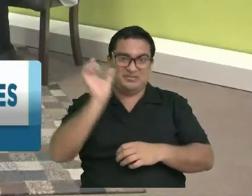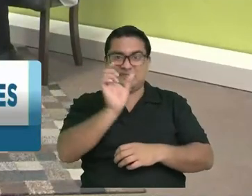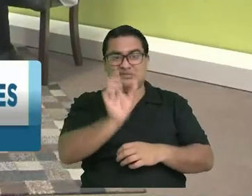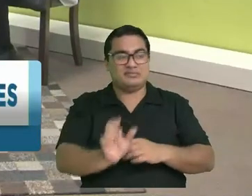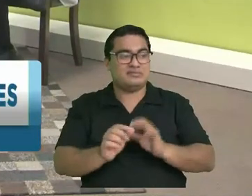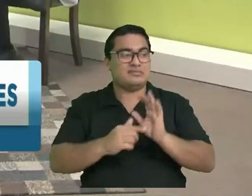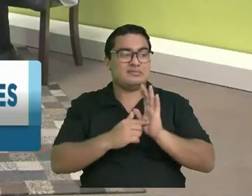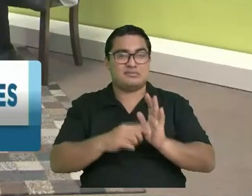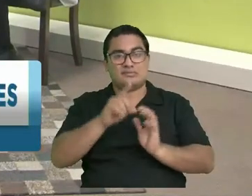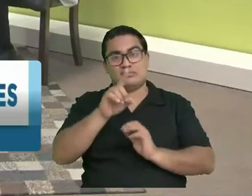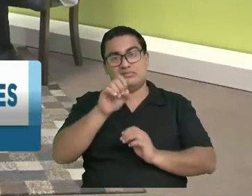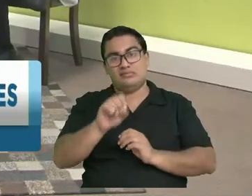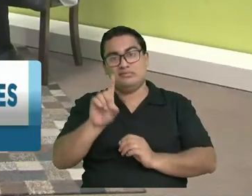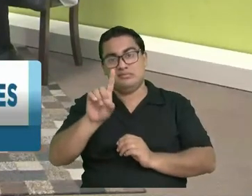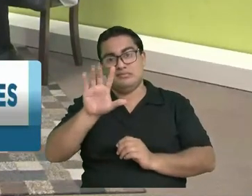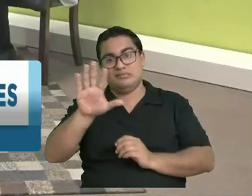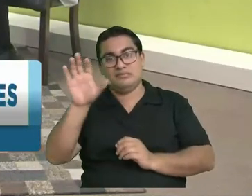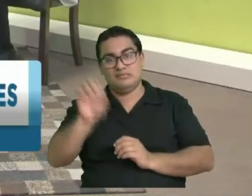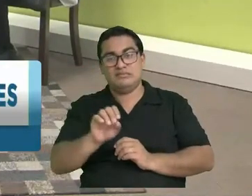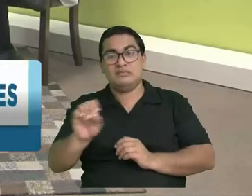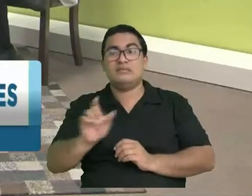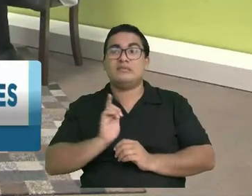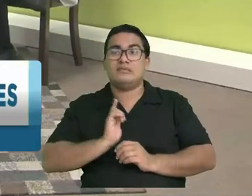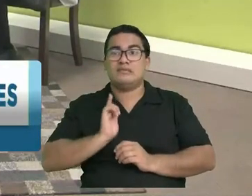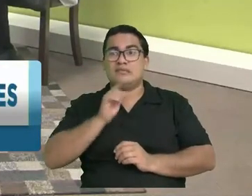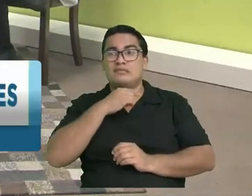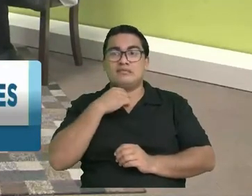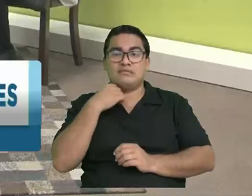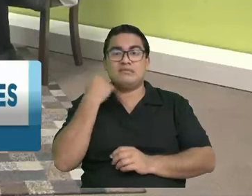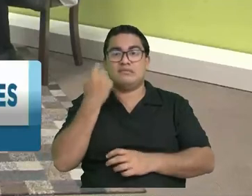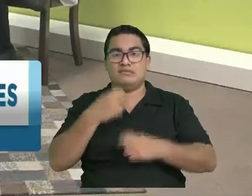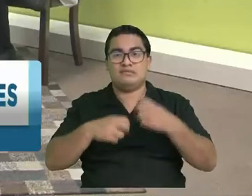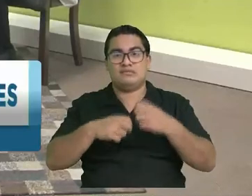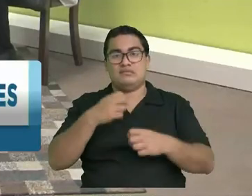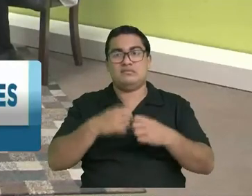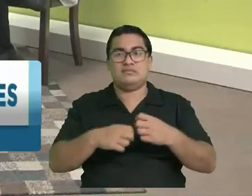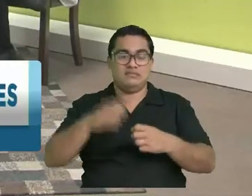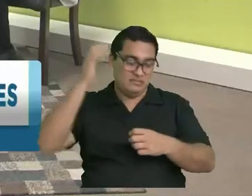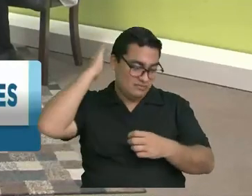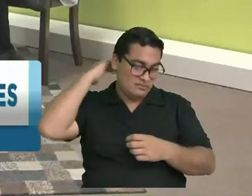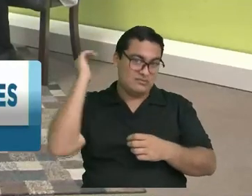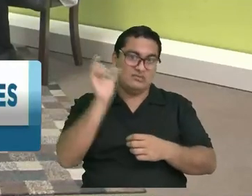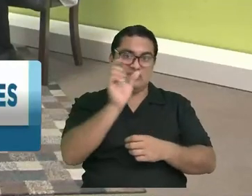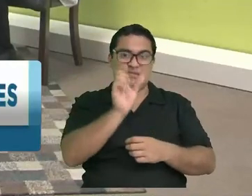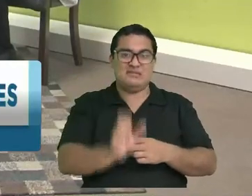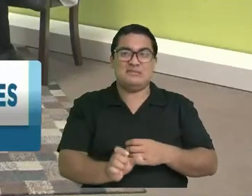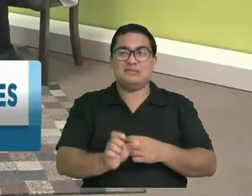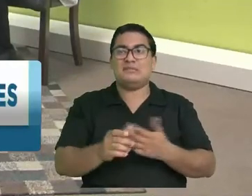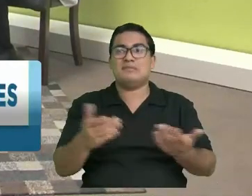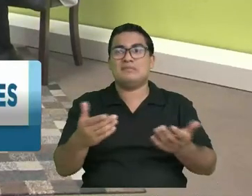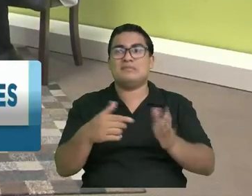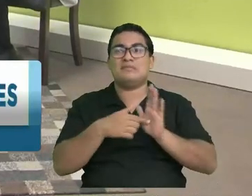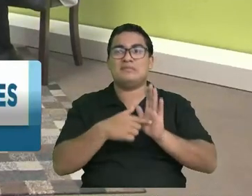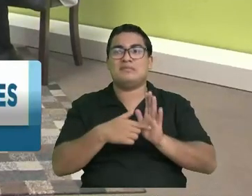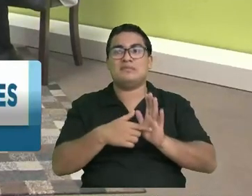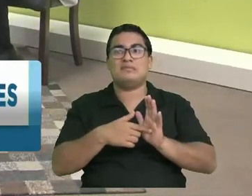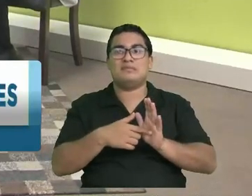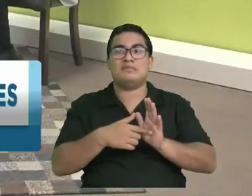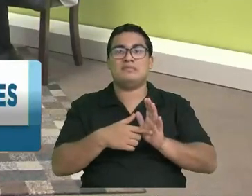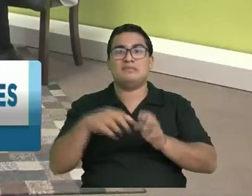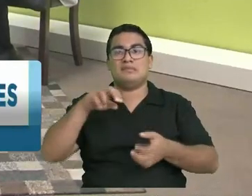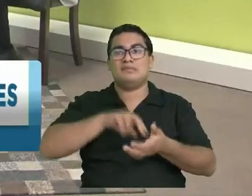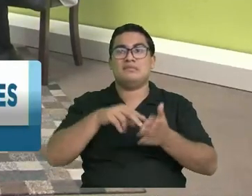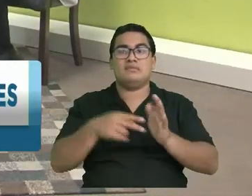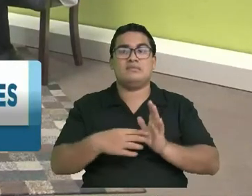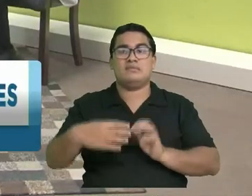solo un 10 a 15% tienen verdaderamente un problema de columna. La mayoría de estas tiene que ver con el estilo